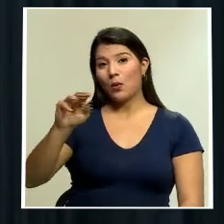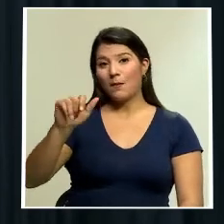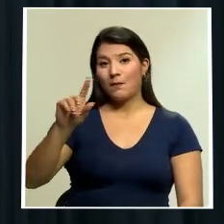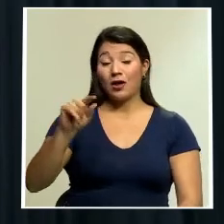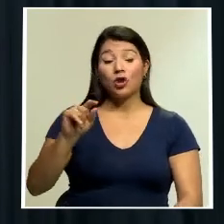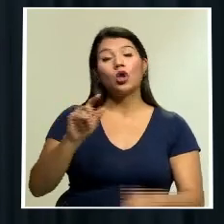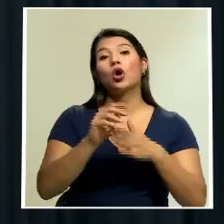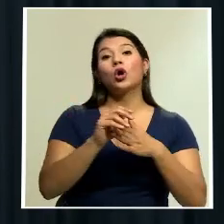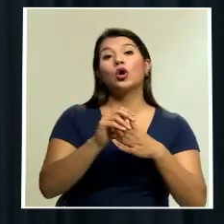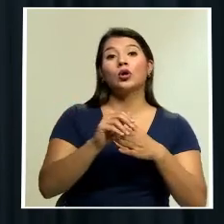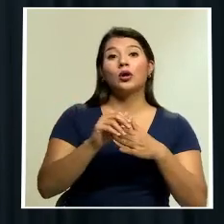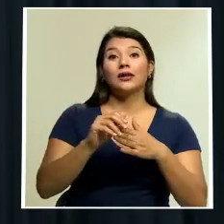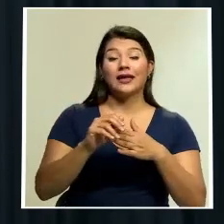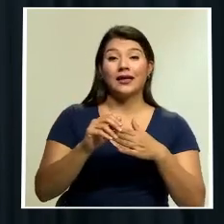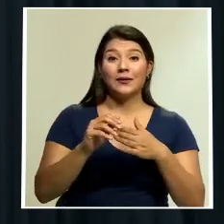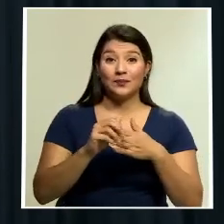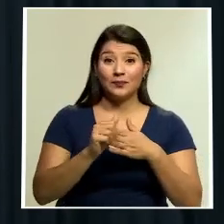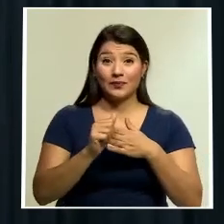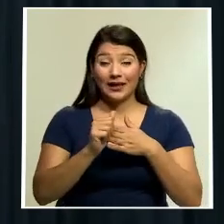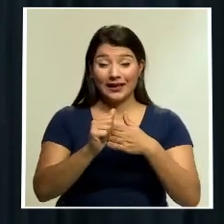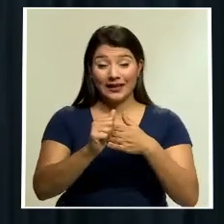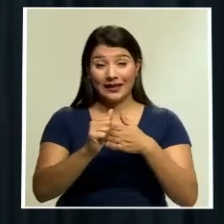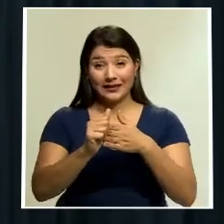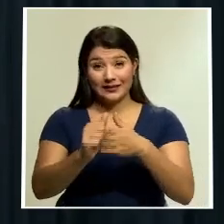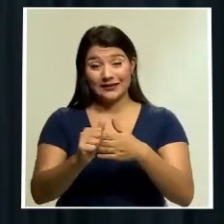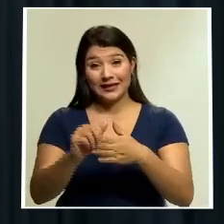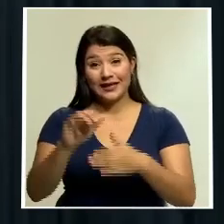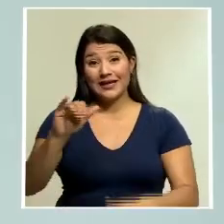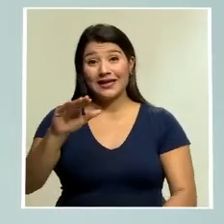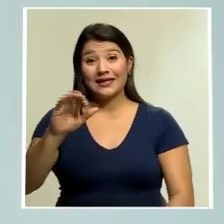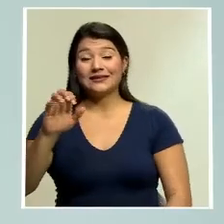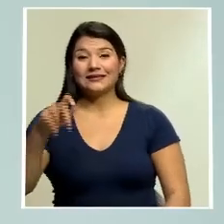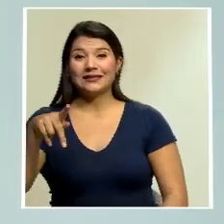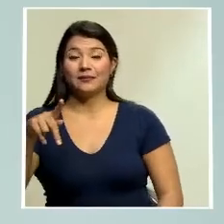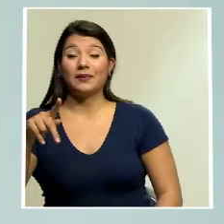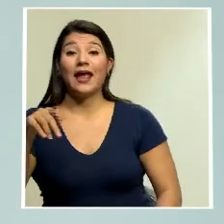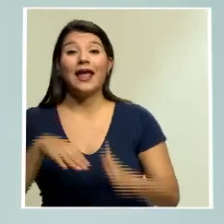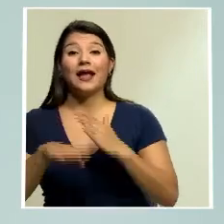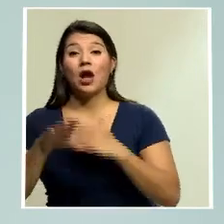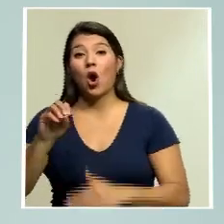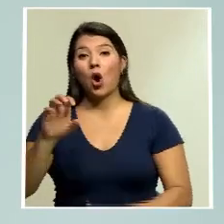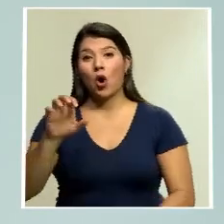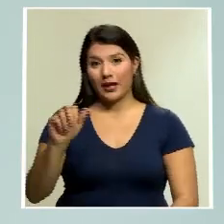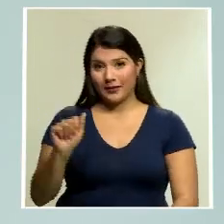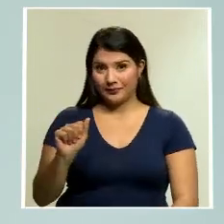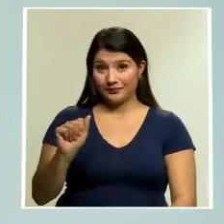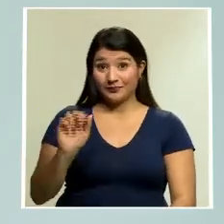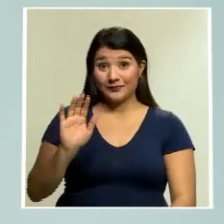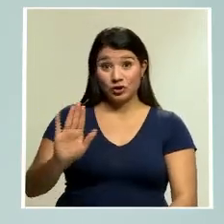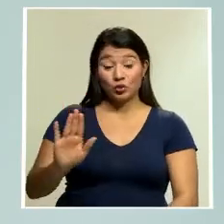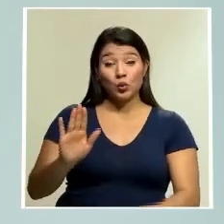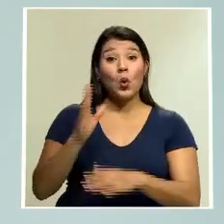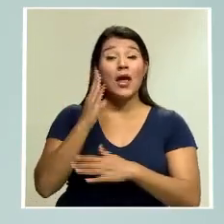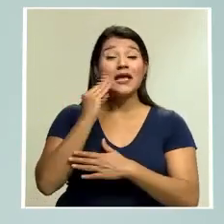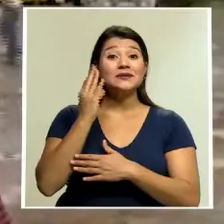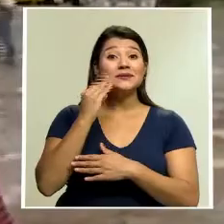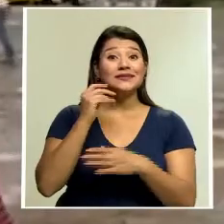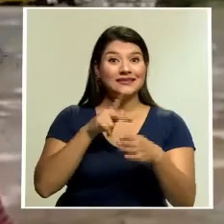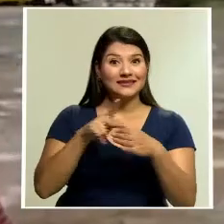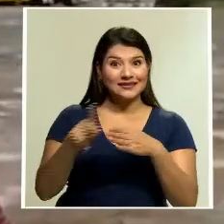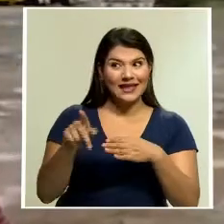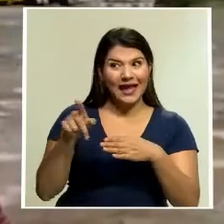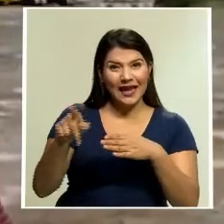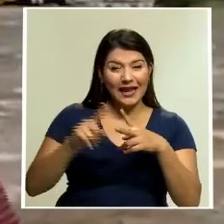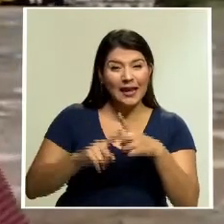Instituto Centroamericano de Estudios Políticos, INSEP-OEA. En cuanto a su experiencia profesional, Macís dio